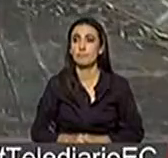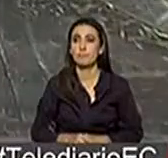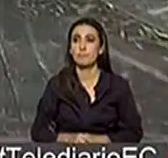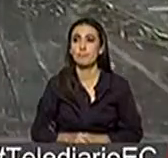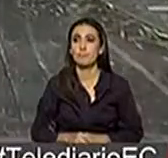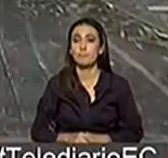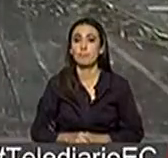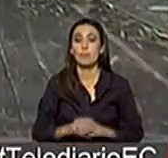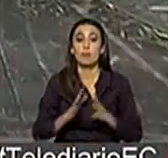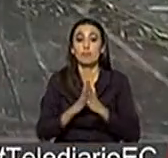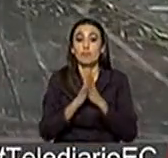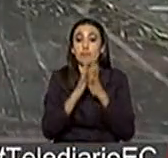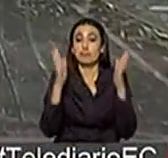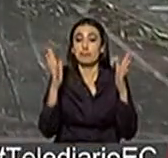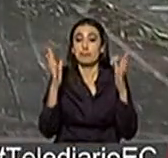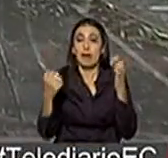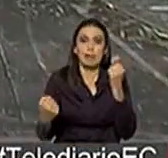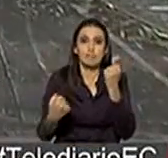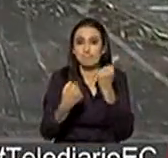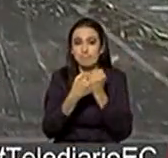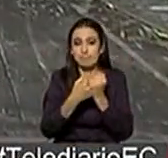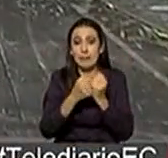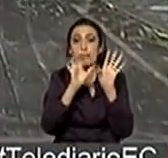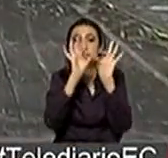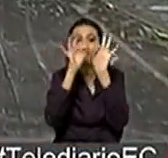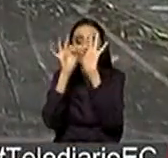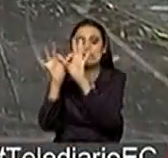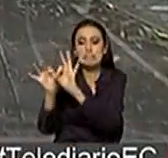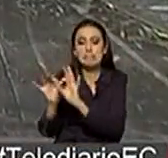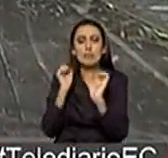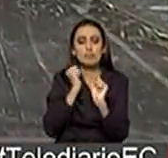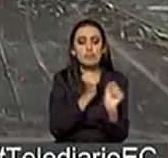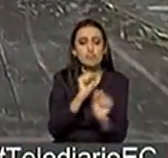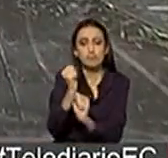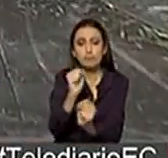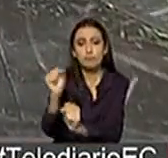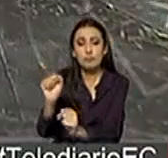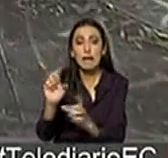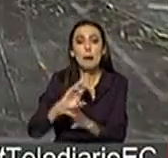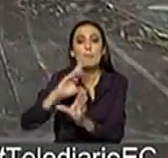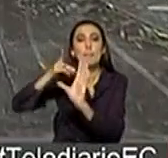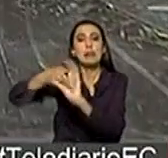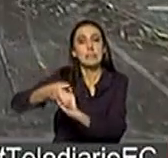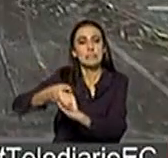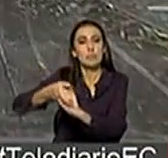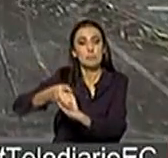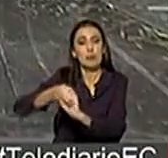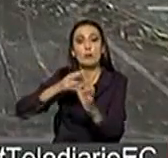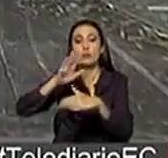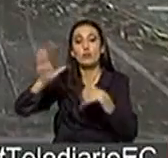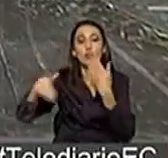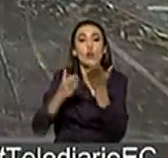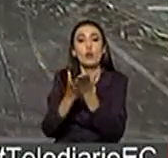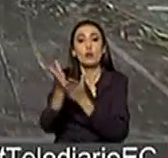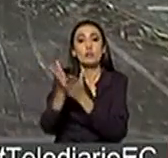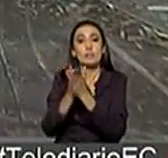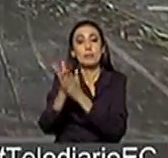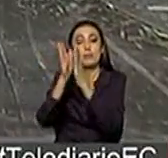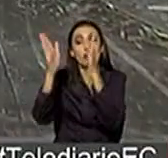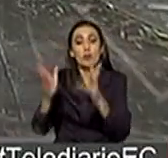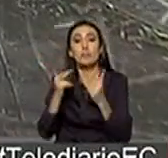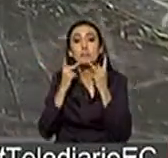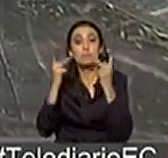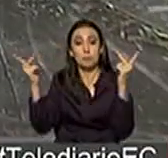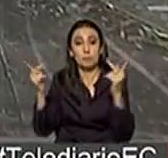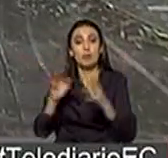y la gran minga por amor aquí todo comenzó con la participación de los funcionarios del municipio de la ciudad estudiantes y ciudadanos que viven en